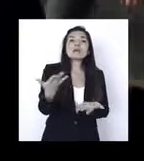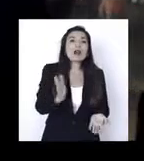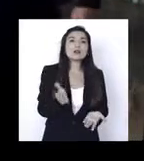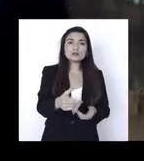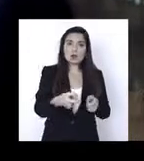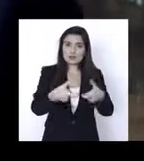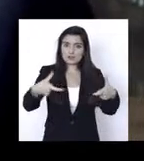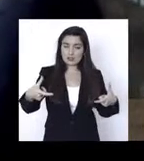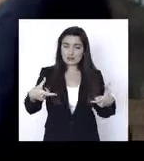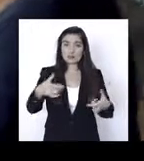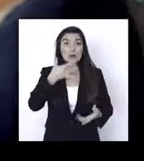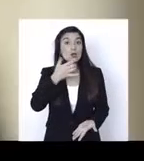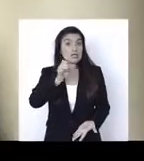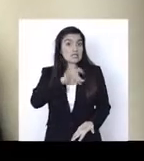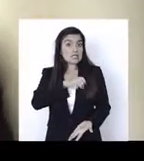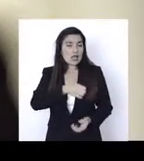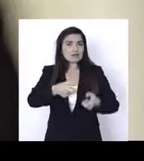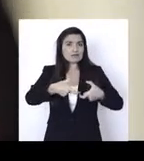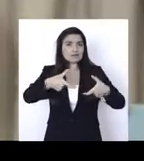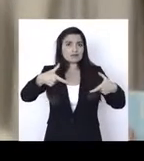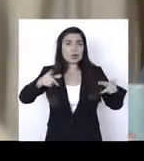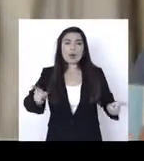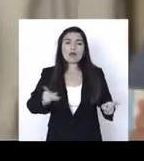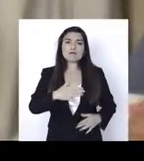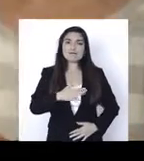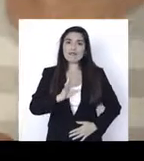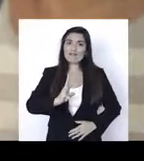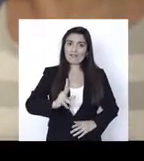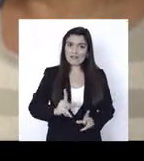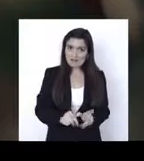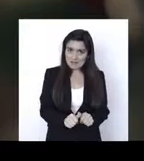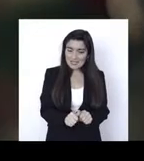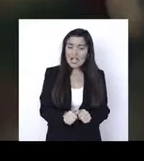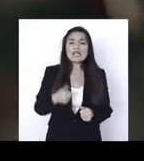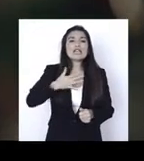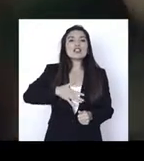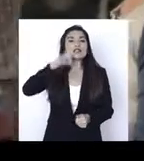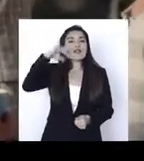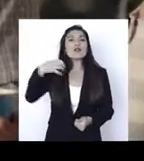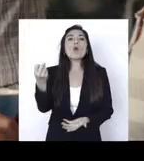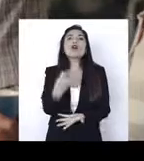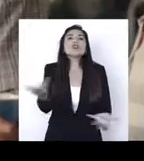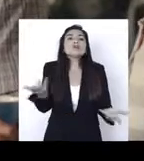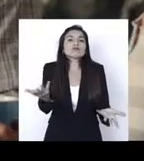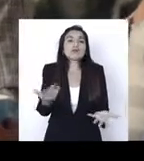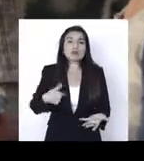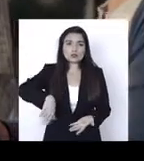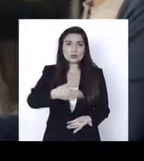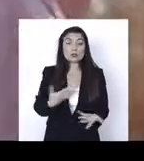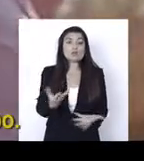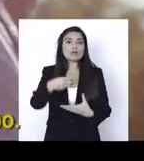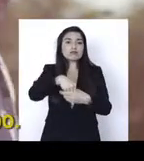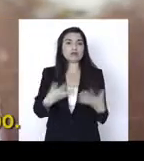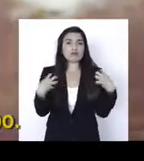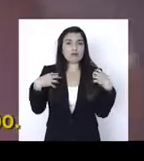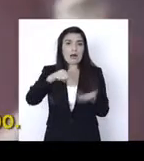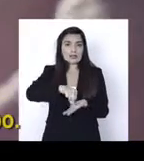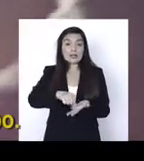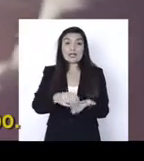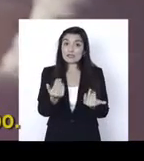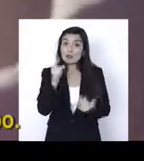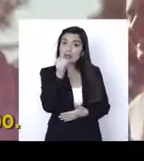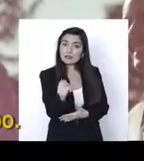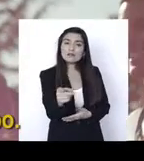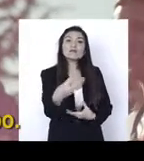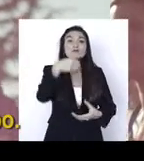creciendo. Porque en un Chile que crece y crece, como mi familia, quiero saber cuántos y cómo somos. Por eso nos sumamos a esta tarea país. Te necesitamos